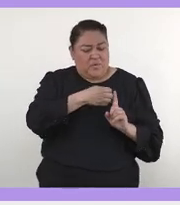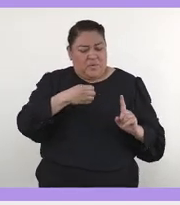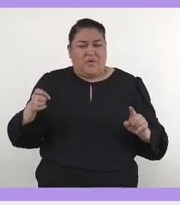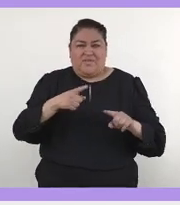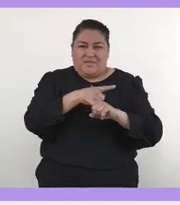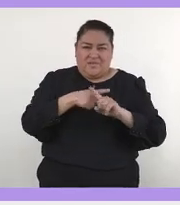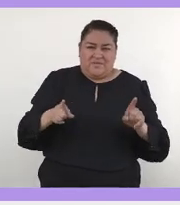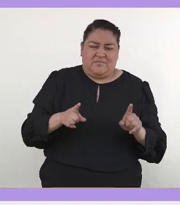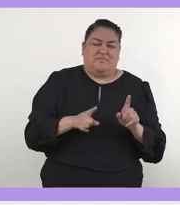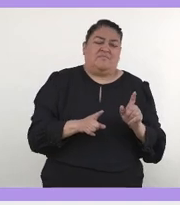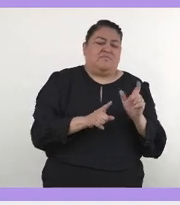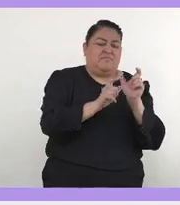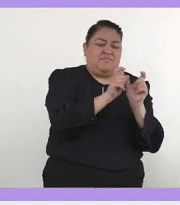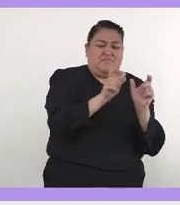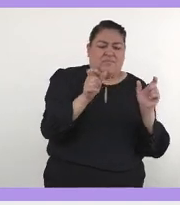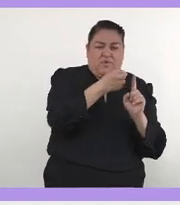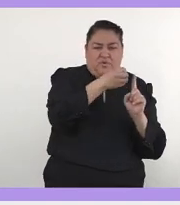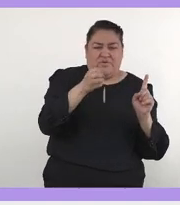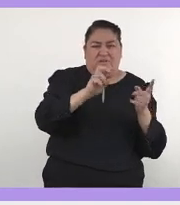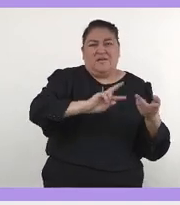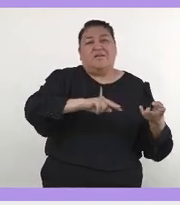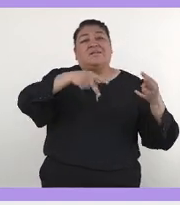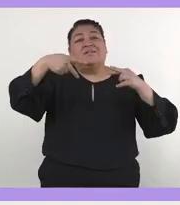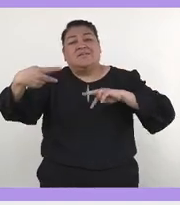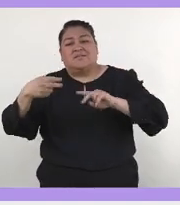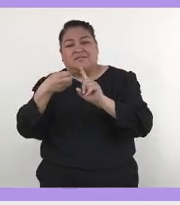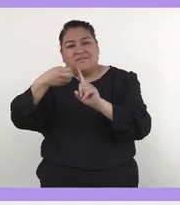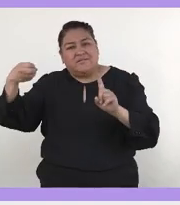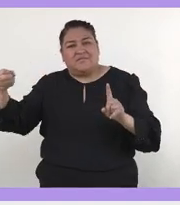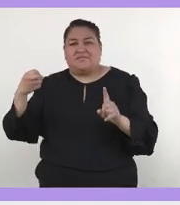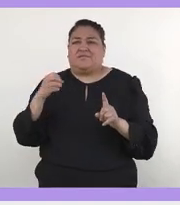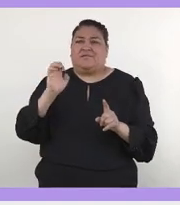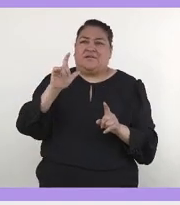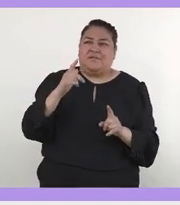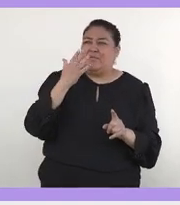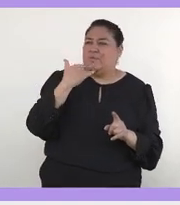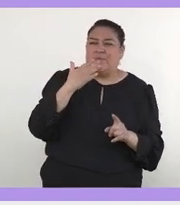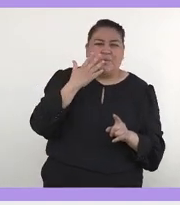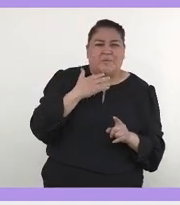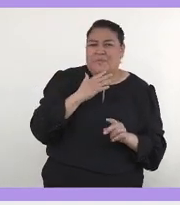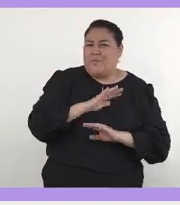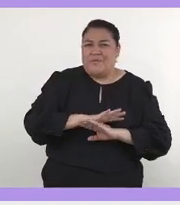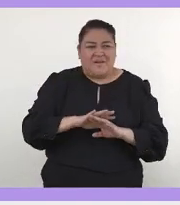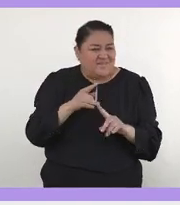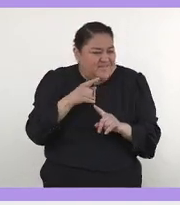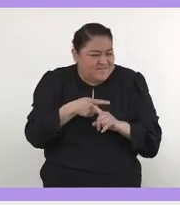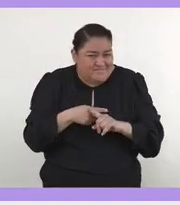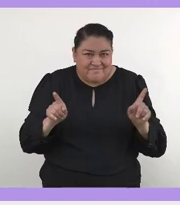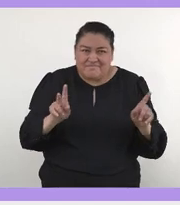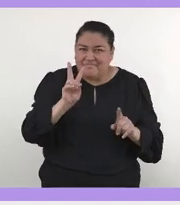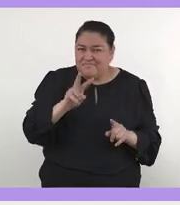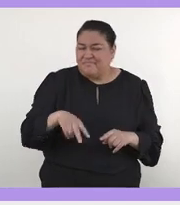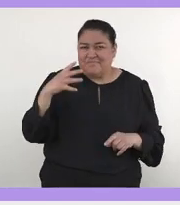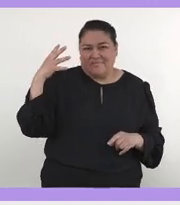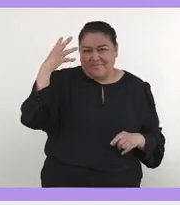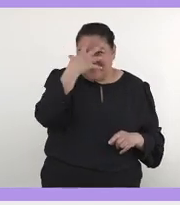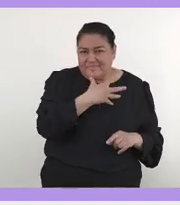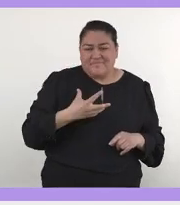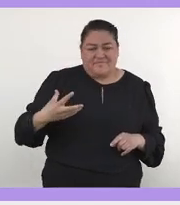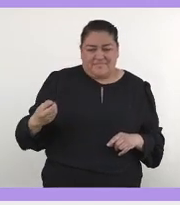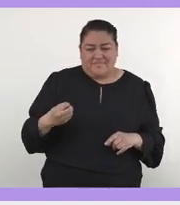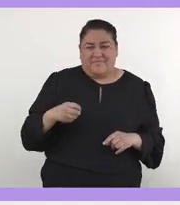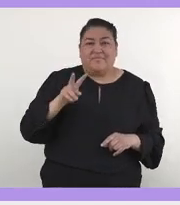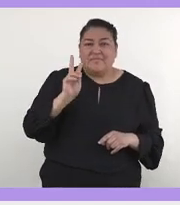no de sujeto verbo objeto No pues aquí es otra cosa no hay pronombres no o sea es es de verdad impresionante y